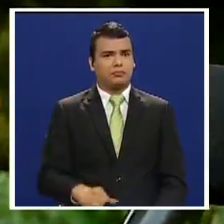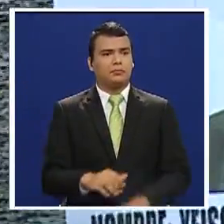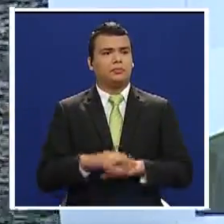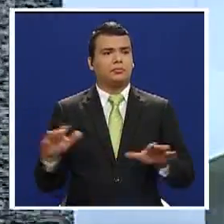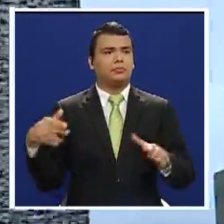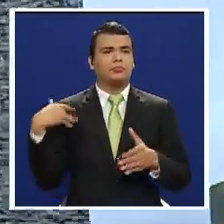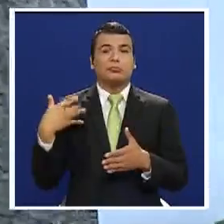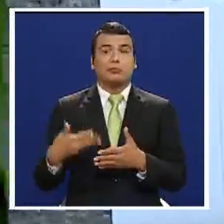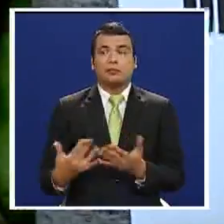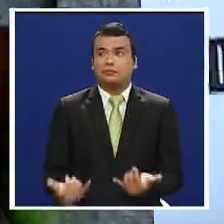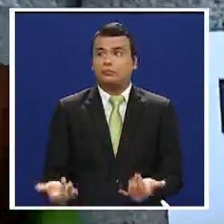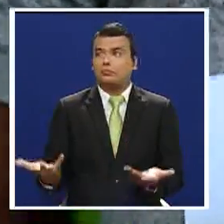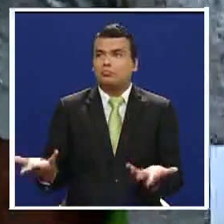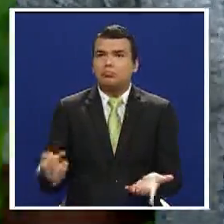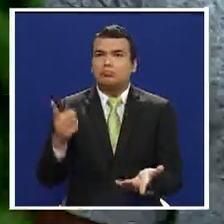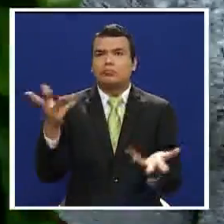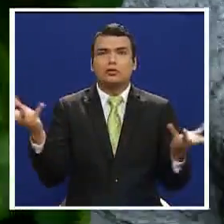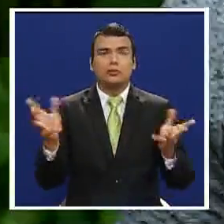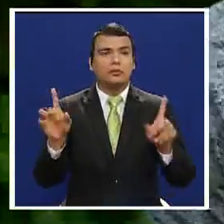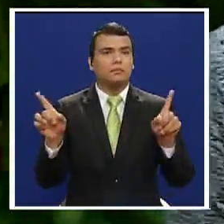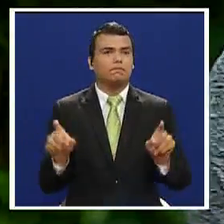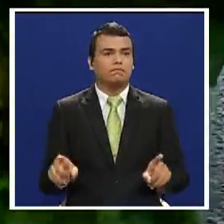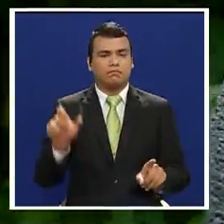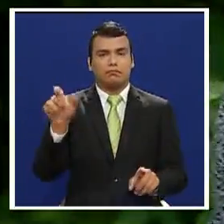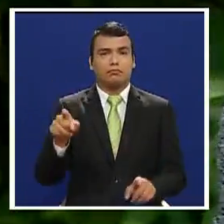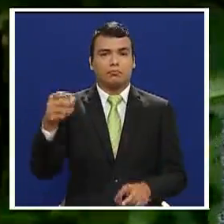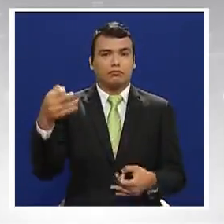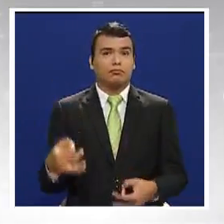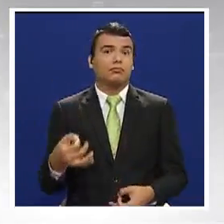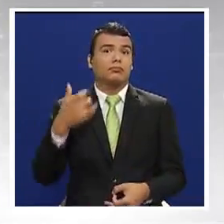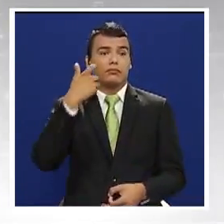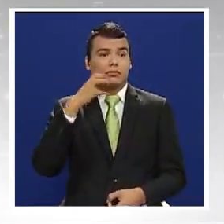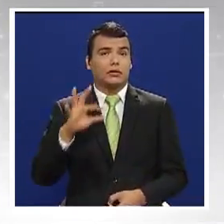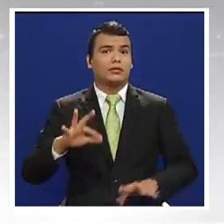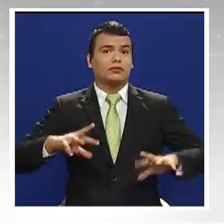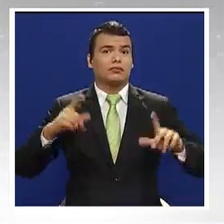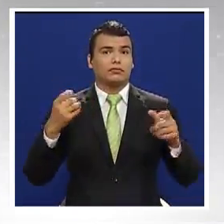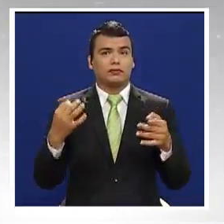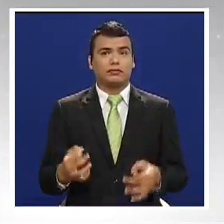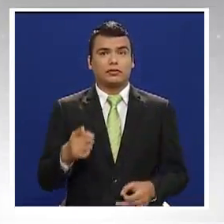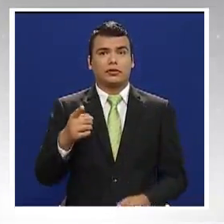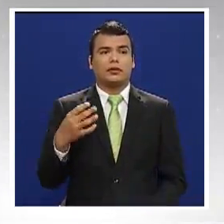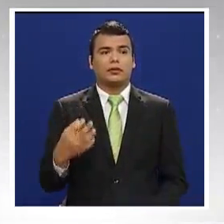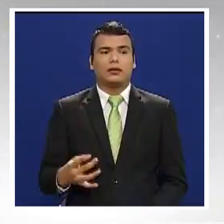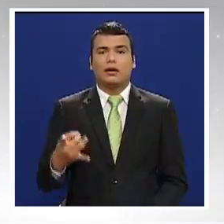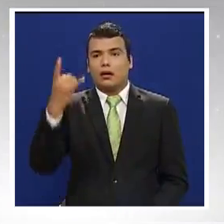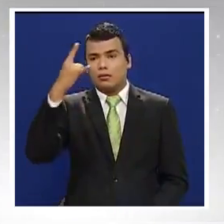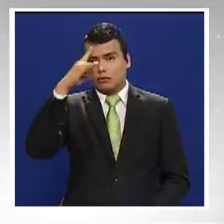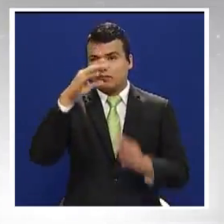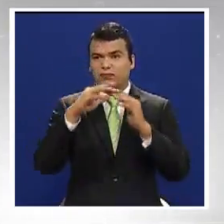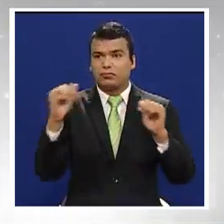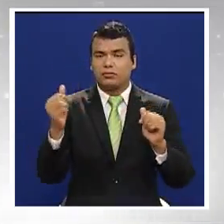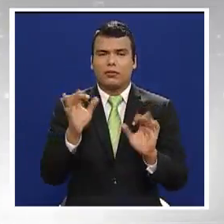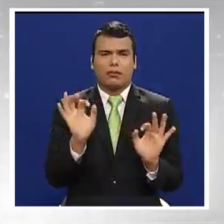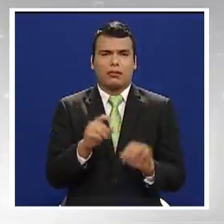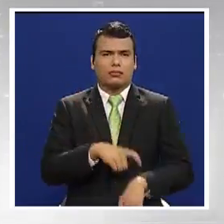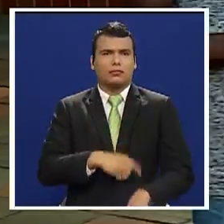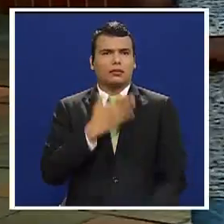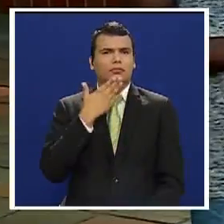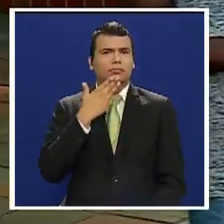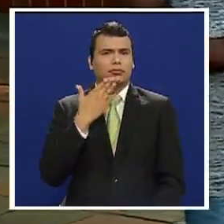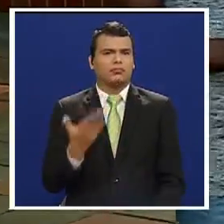joven fue el 10 de mayo, cuando se movilizaba en una buseta con destino a Cali, en donde visitaría a un amigo en el barrio Ciudad Córdoba. El amigo nos dice